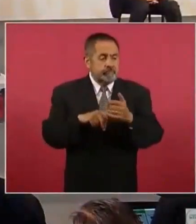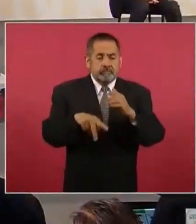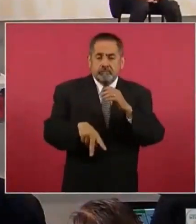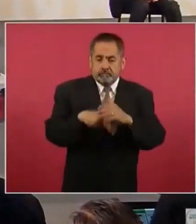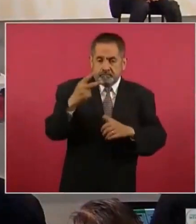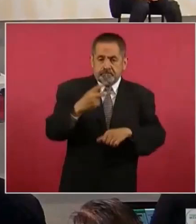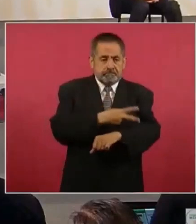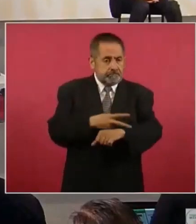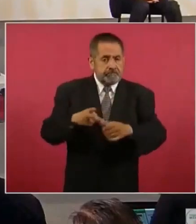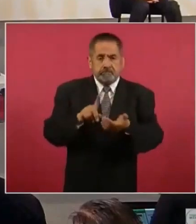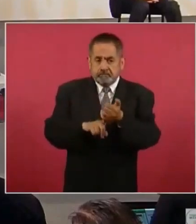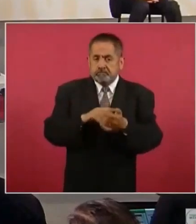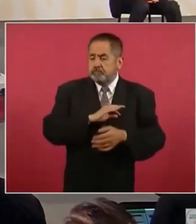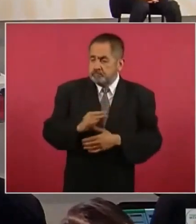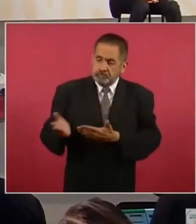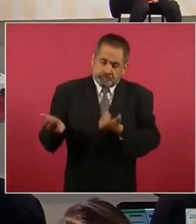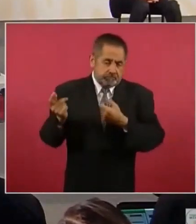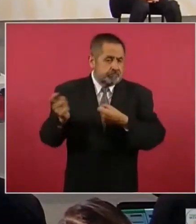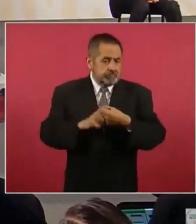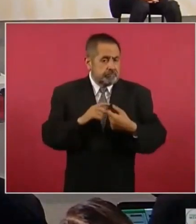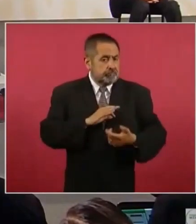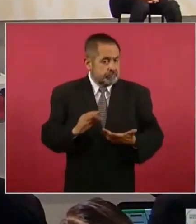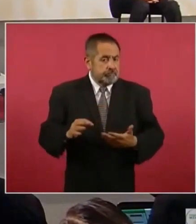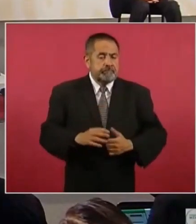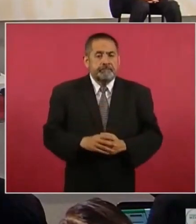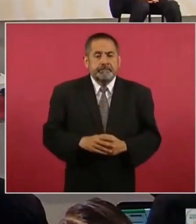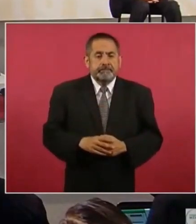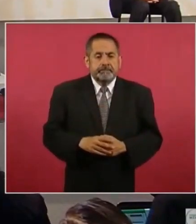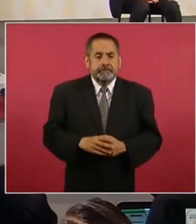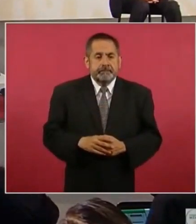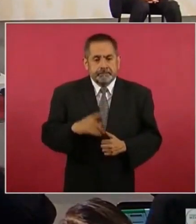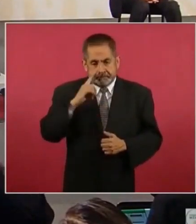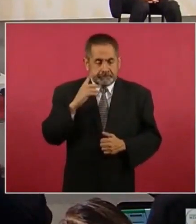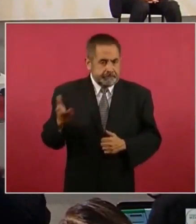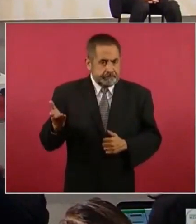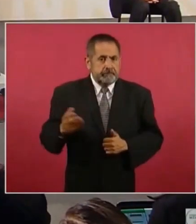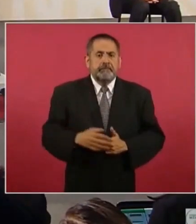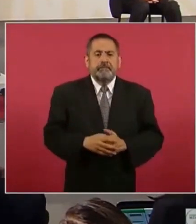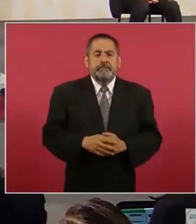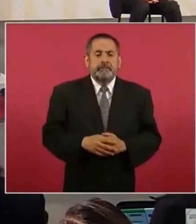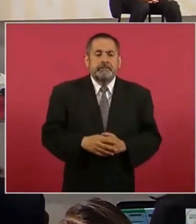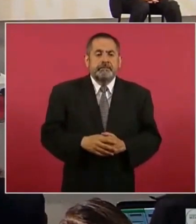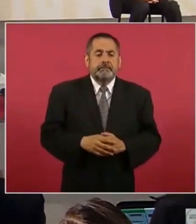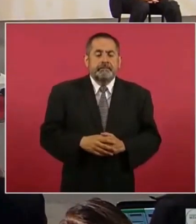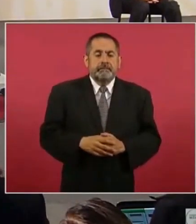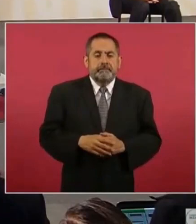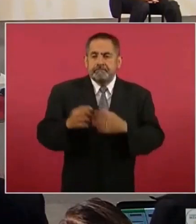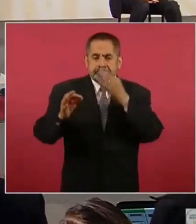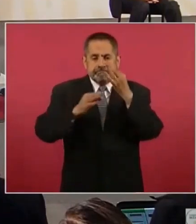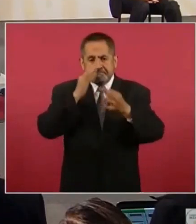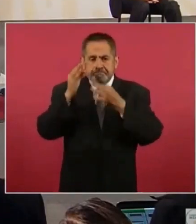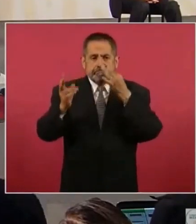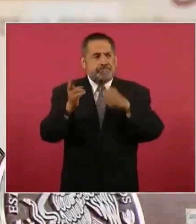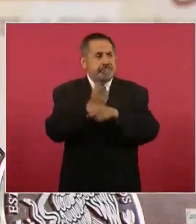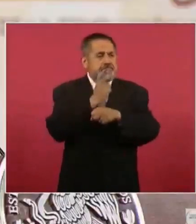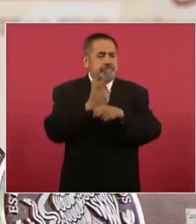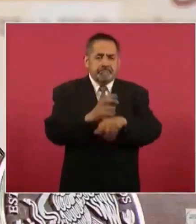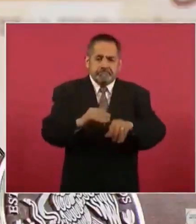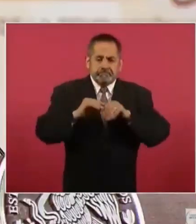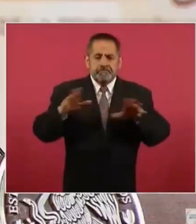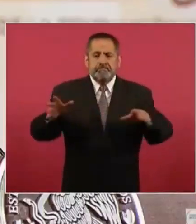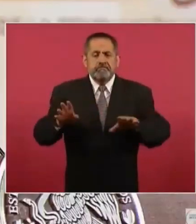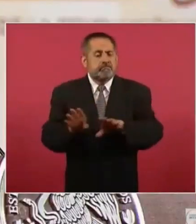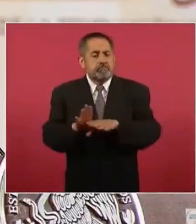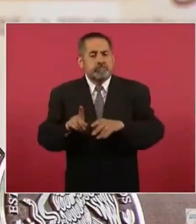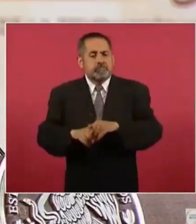y clínicas, o sea, unidades de medicina familiar, para que le entres un poquito a eso, mejoramiento